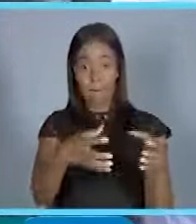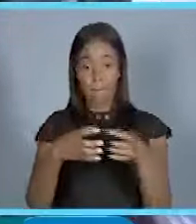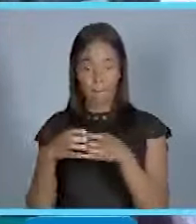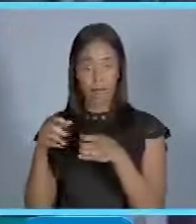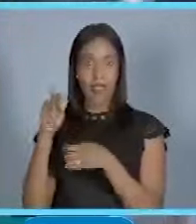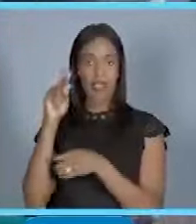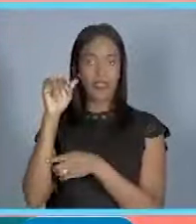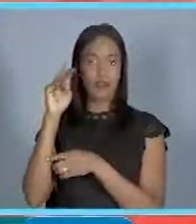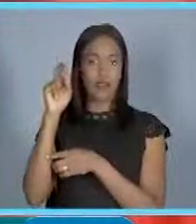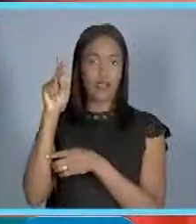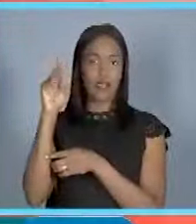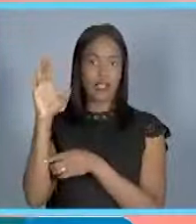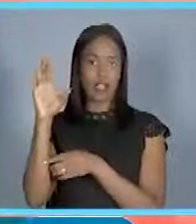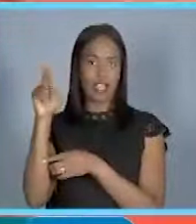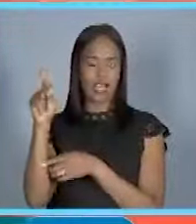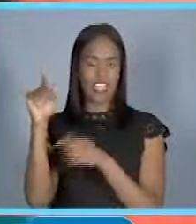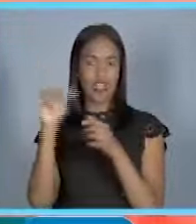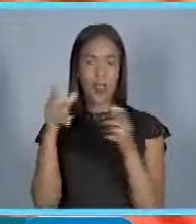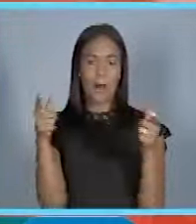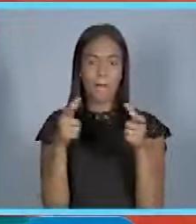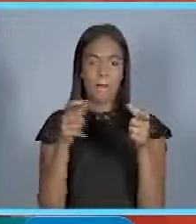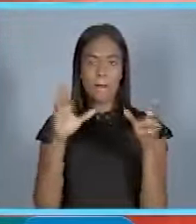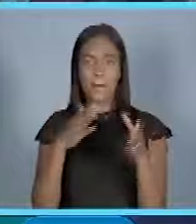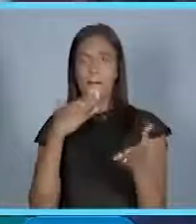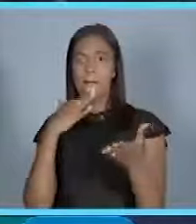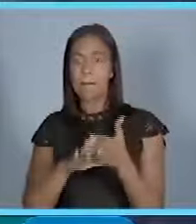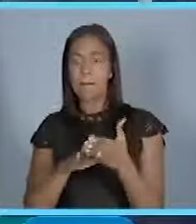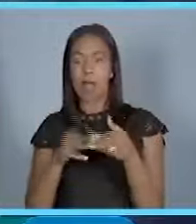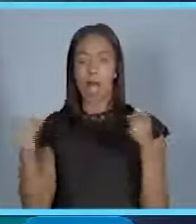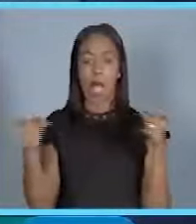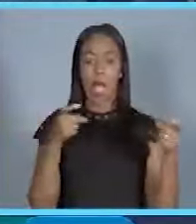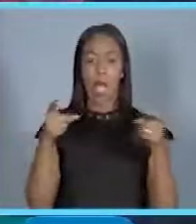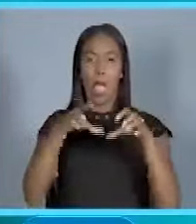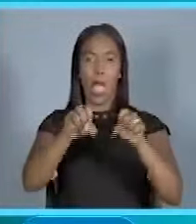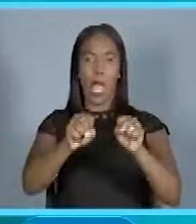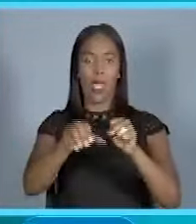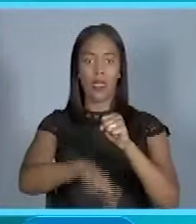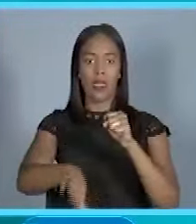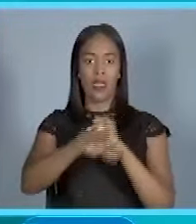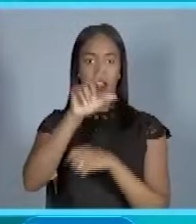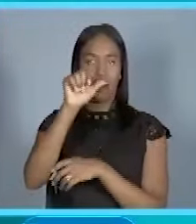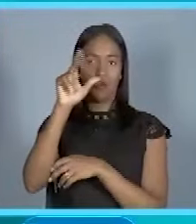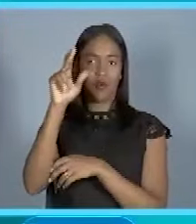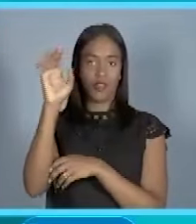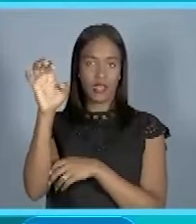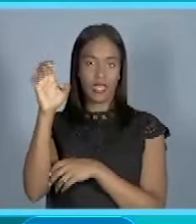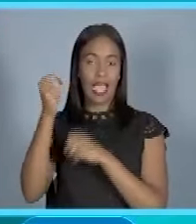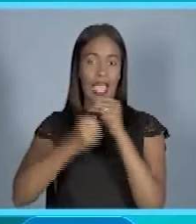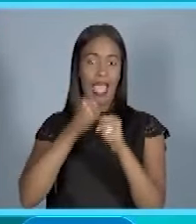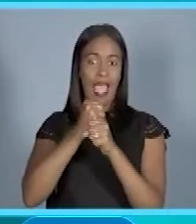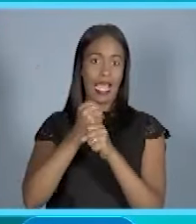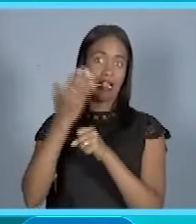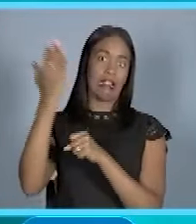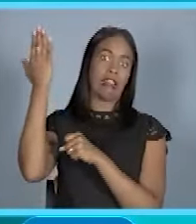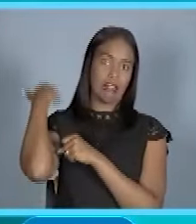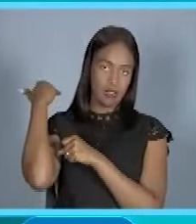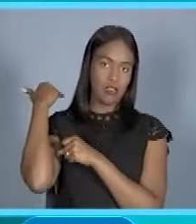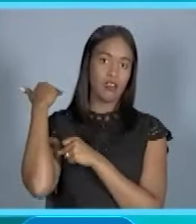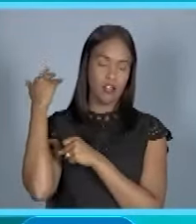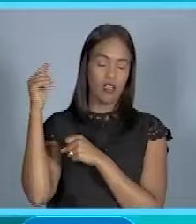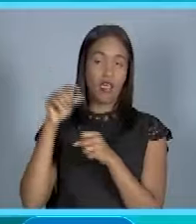Timacac, que se traduce como Pequeños Macacos, controla la comunidad de La Bulle desde el año pasado,